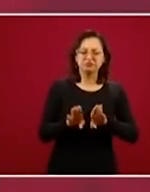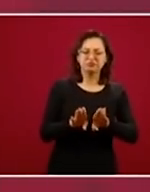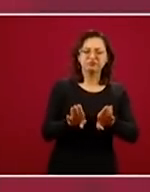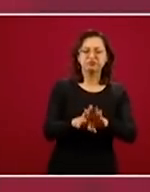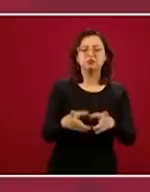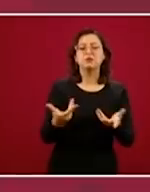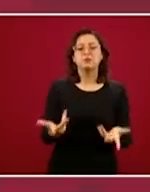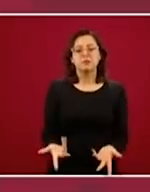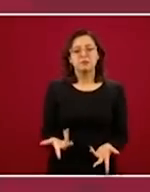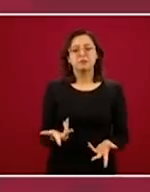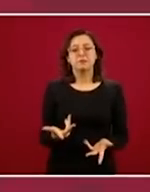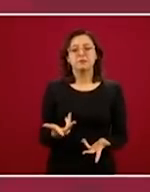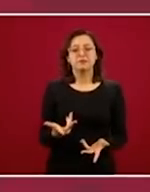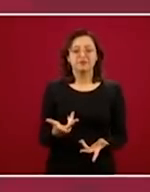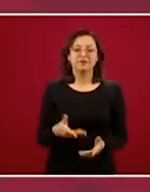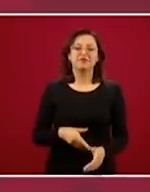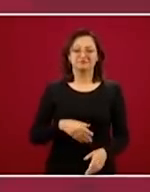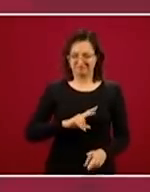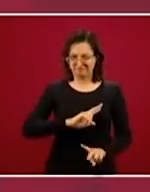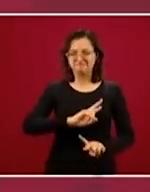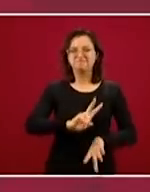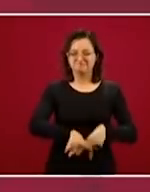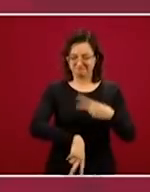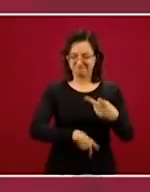de todas maneras van